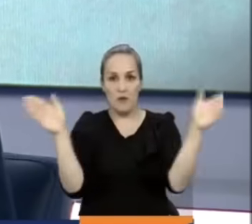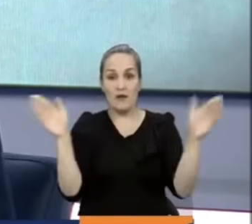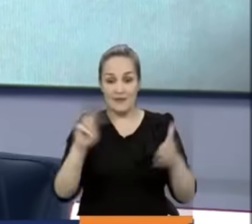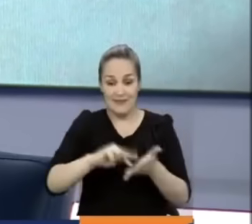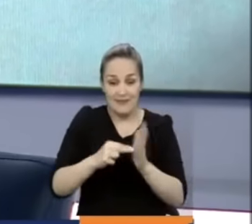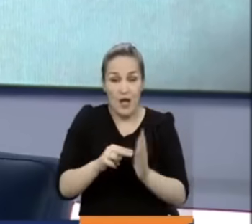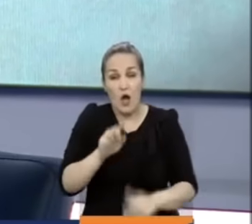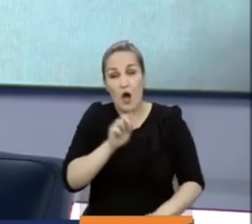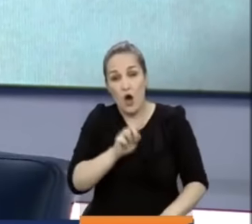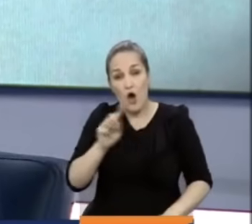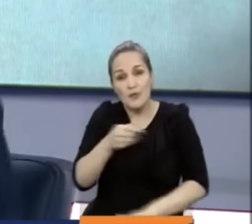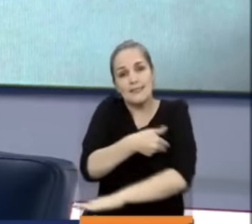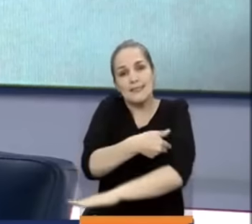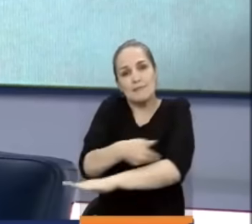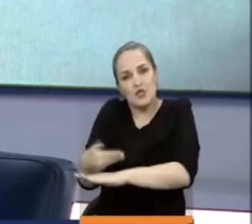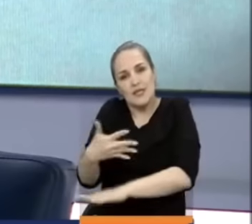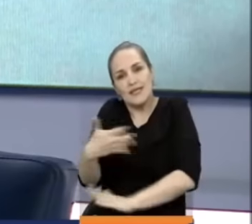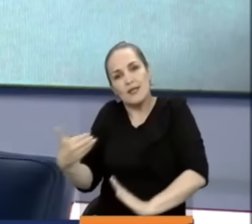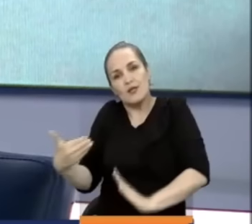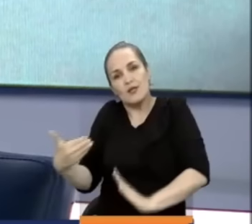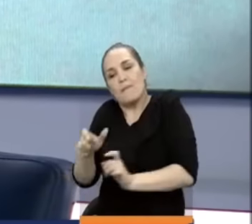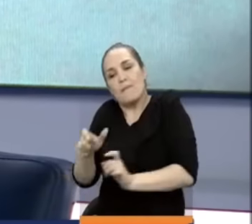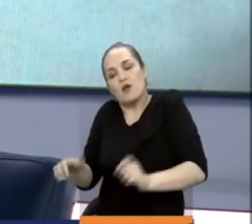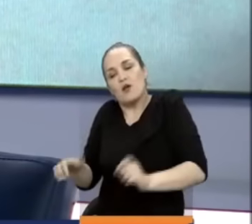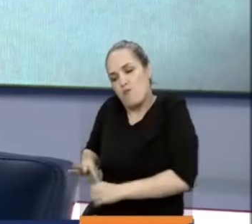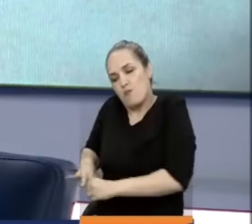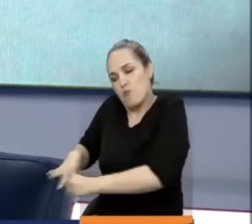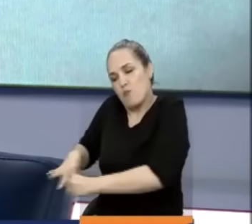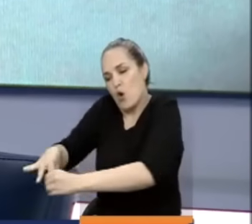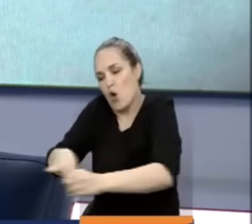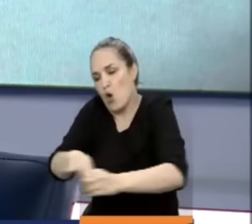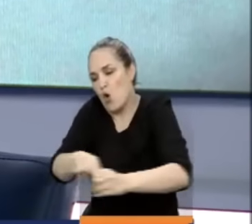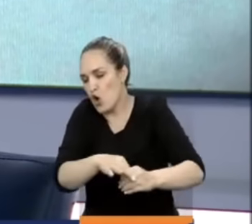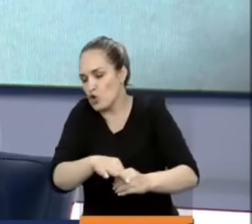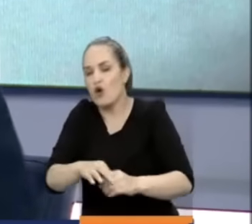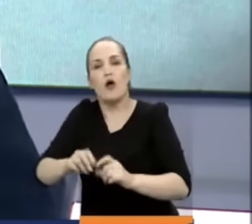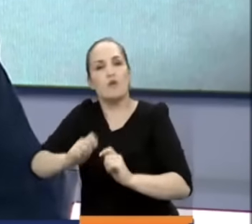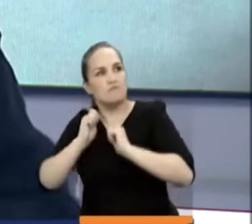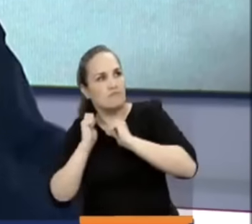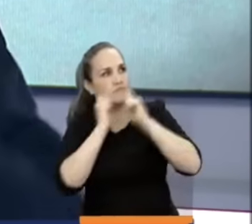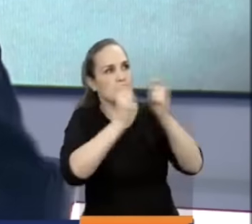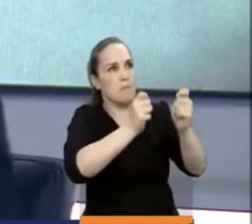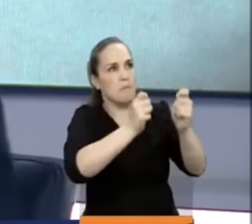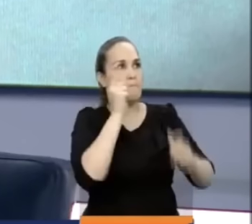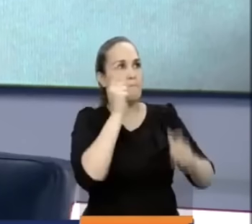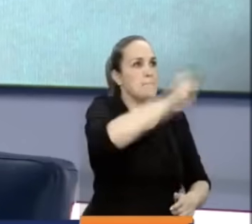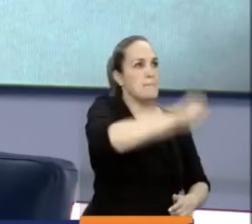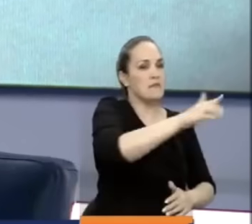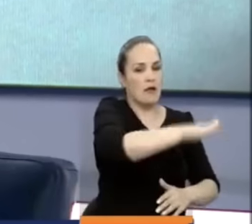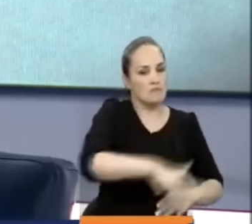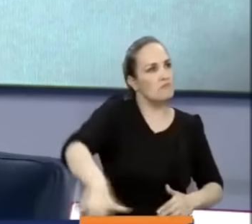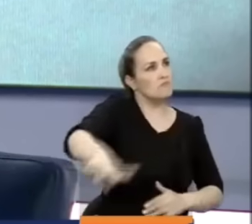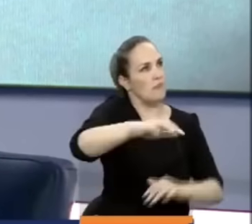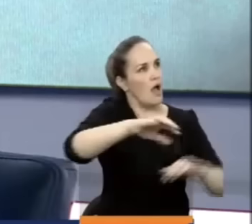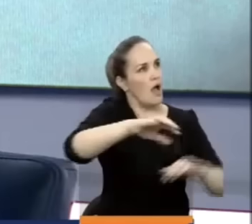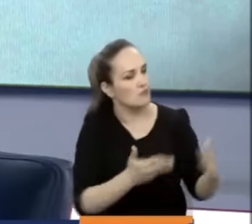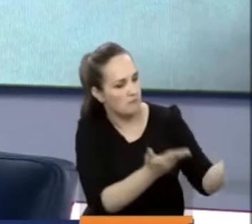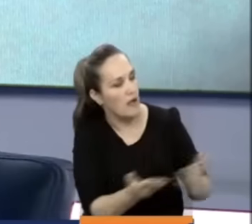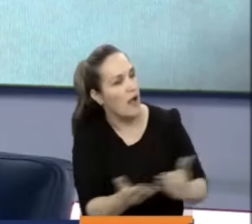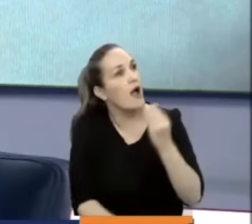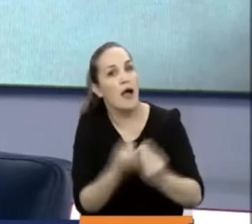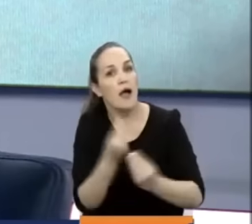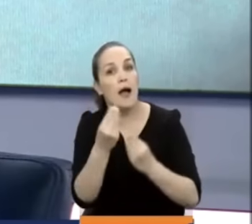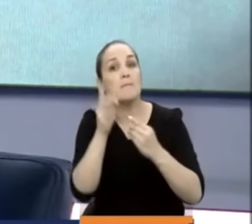millones de colombianas y colombianos constituimos un mandato popular por 4 años, evidentemente tiene que avanzar en 4